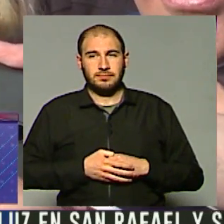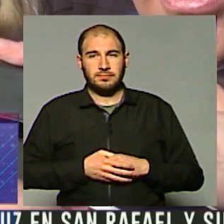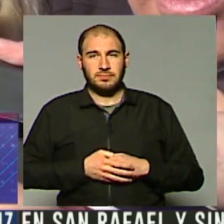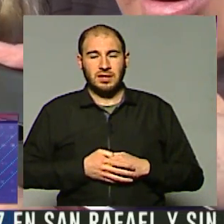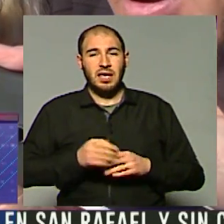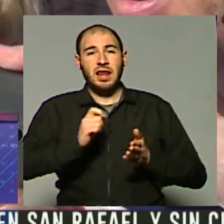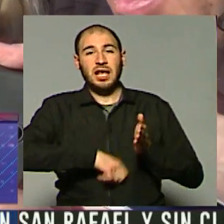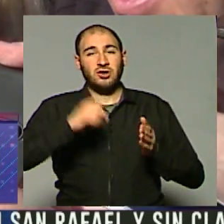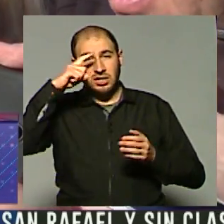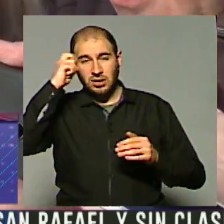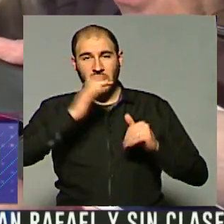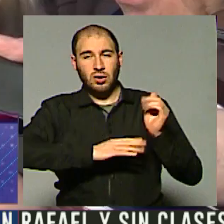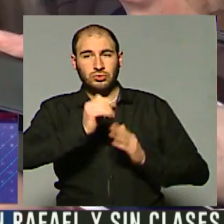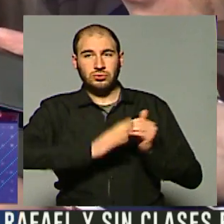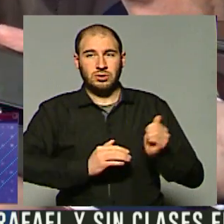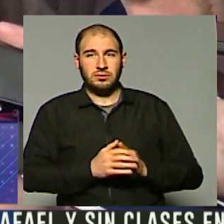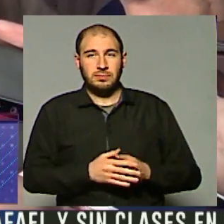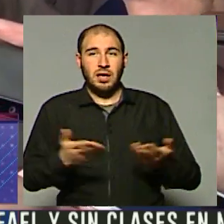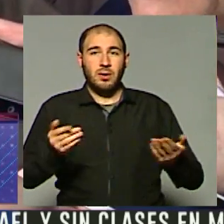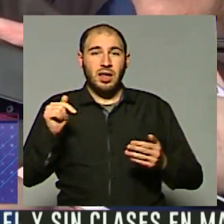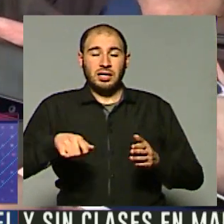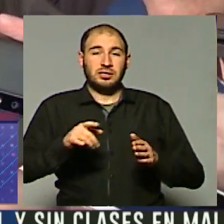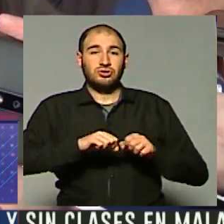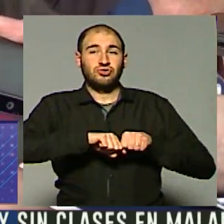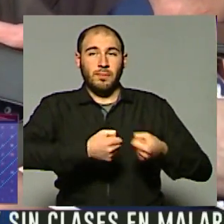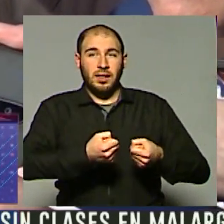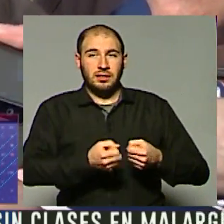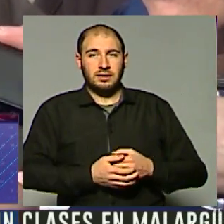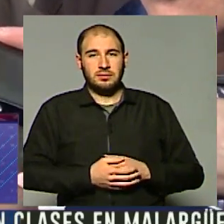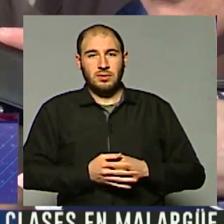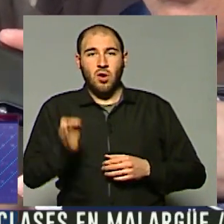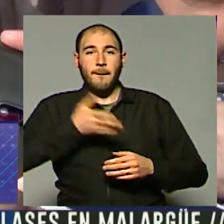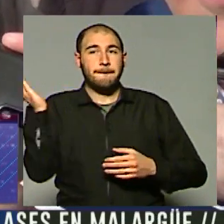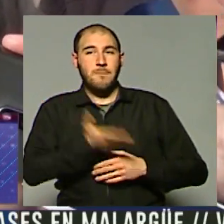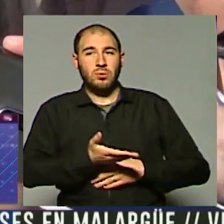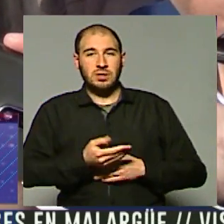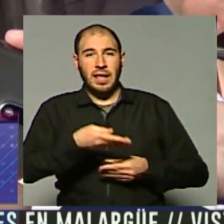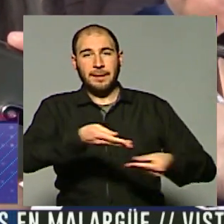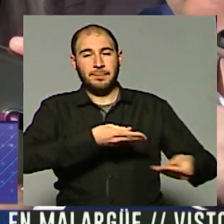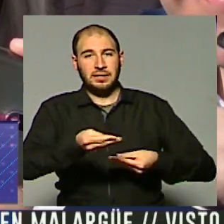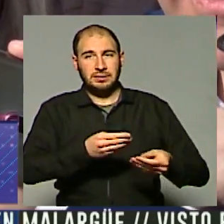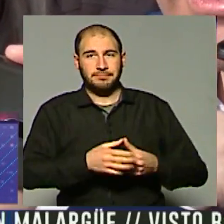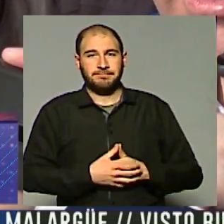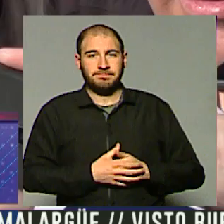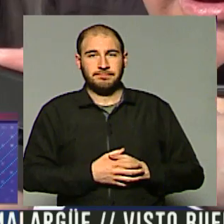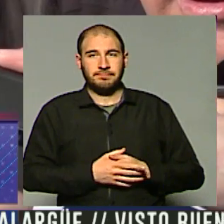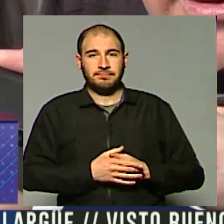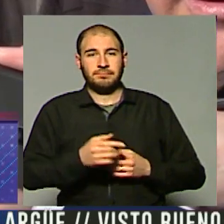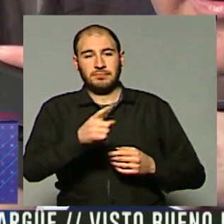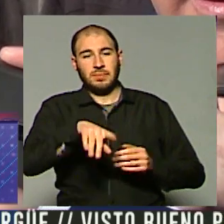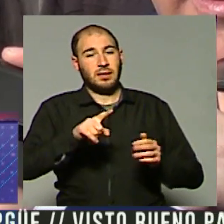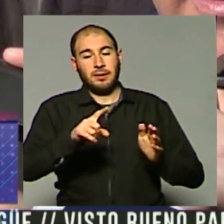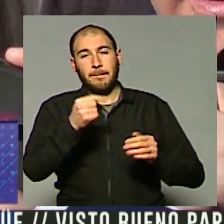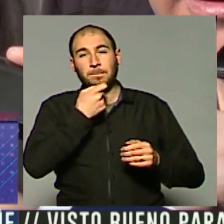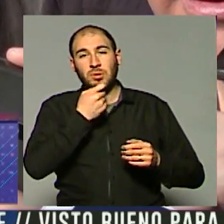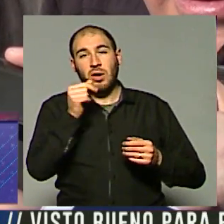un registro nacional de constructores que es el que suspende o el que multa a las empresas cuando éstas incurren